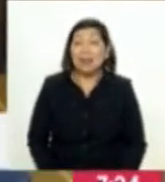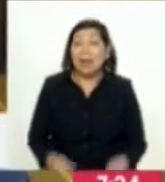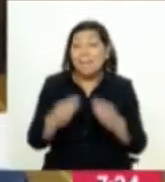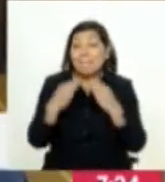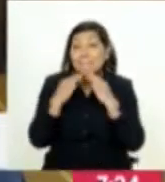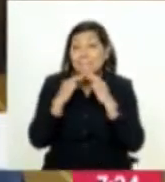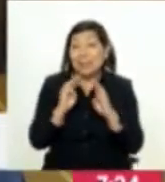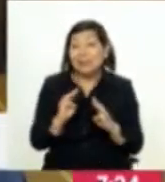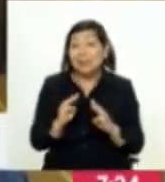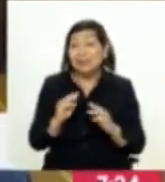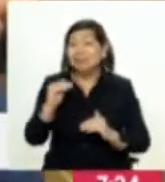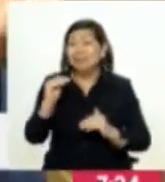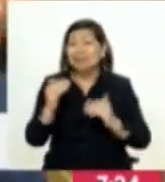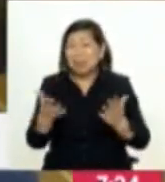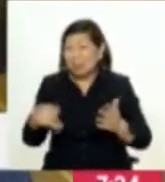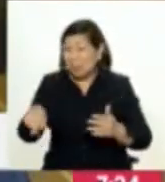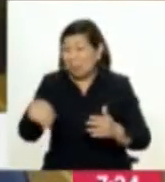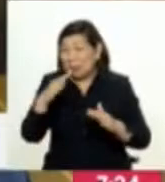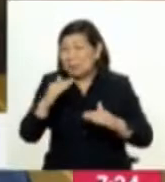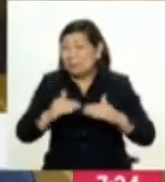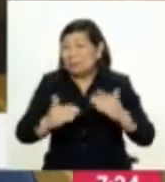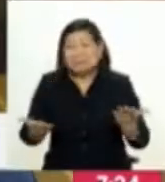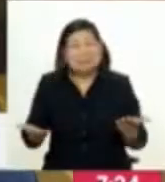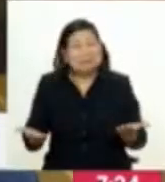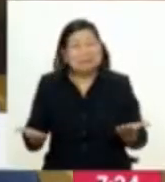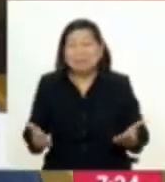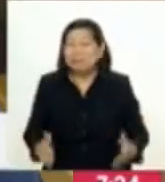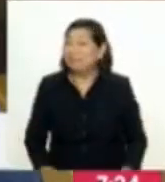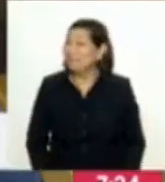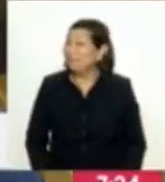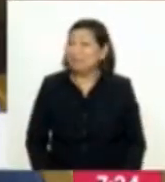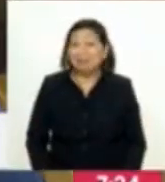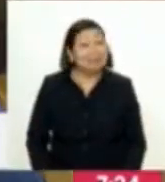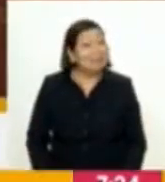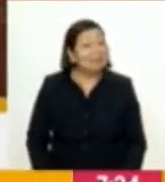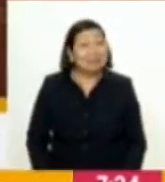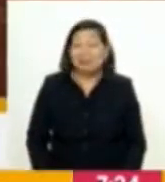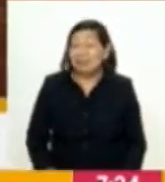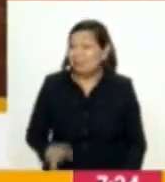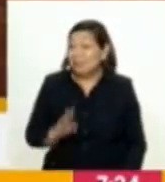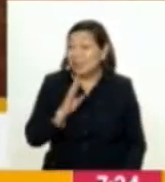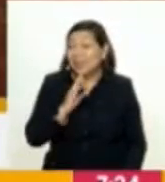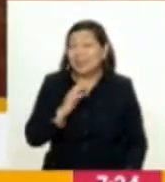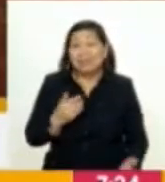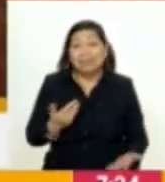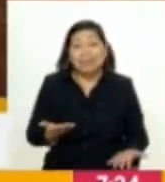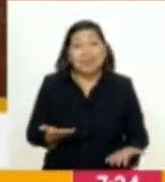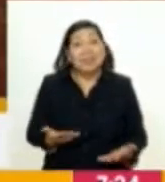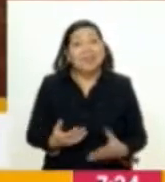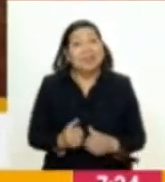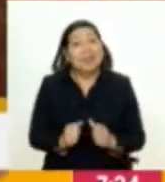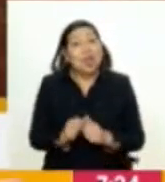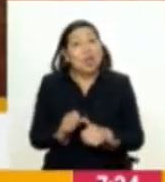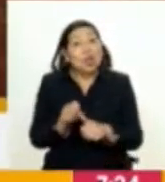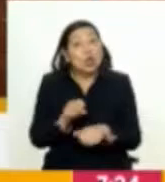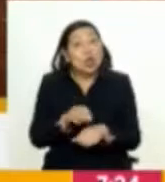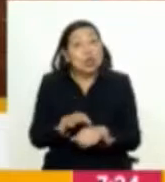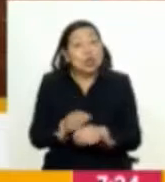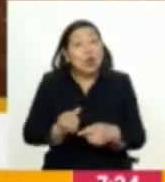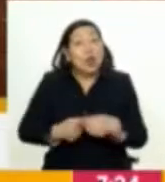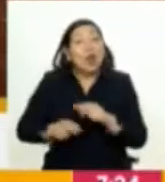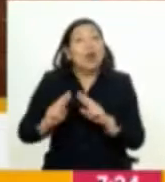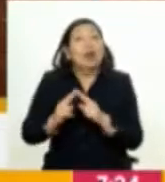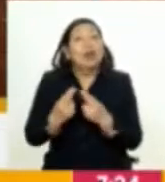era inestabilidad, pues. ¿Qué otro probablemente mensaje? Dirá también la presidenta del Poder Judicial lo mismo, ¿no? Se cansó, felizmente el Consejo de Estado se ha vuelto a